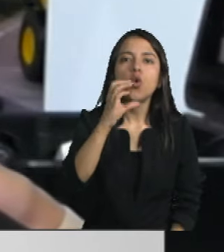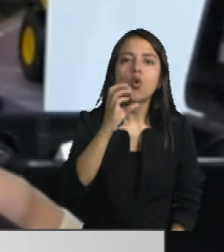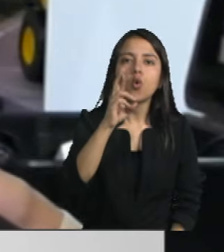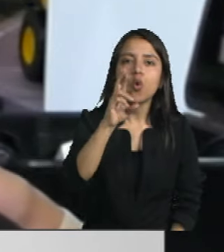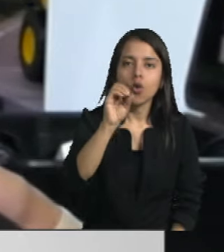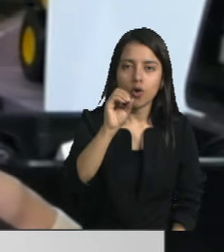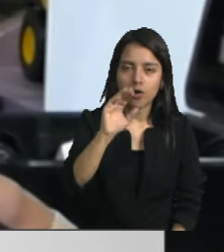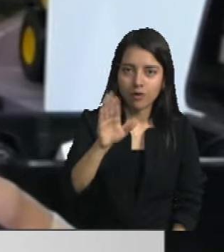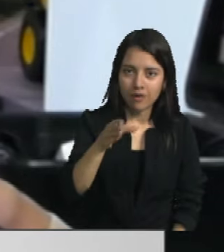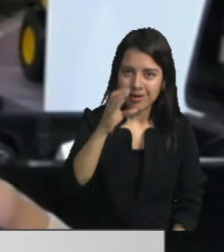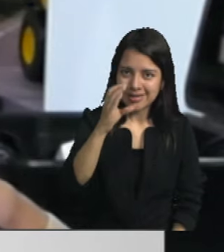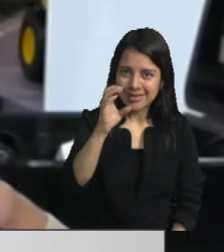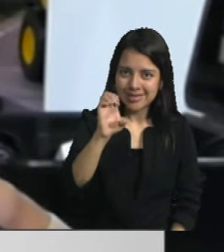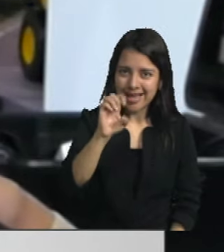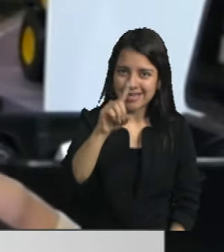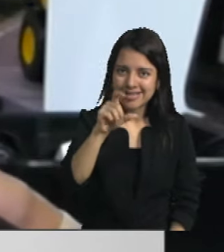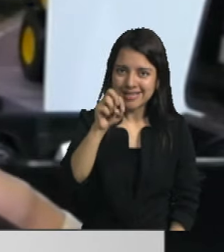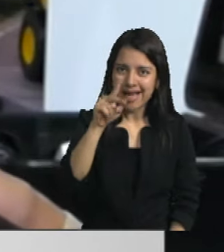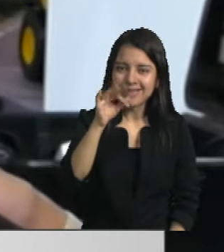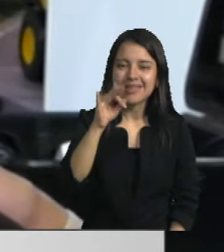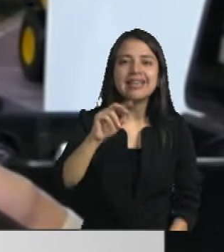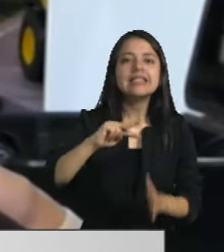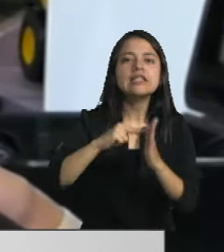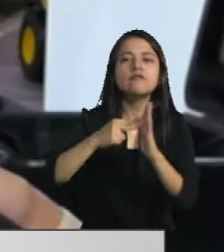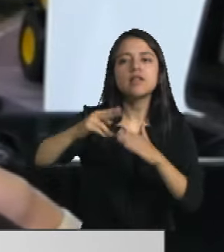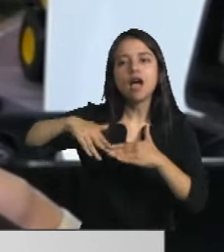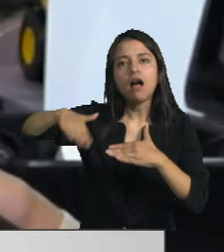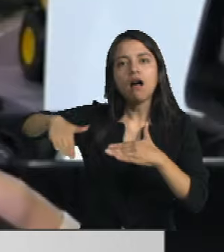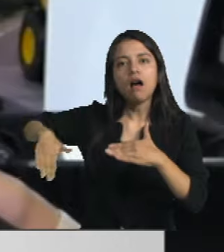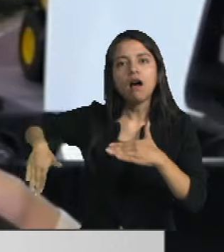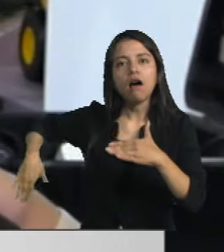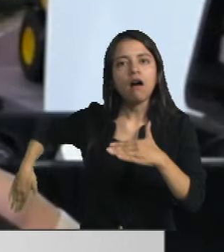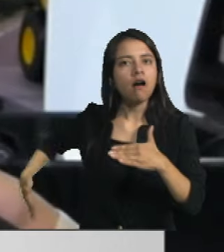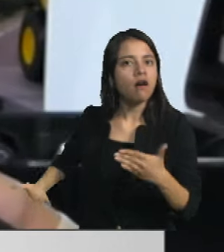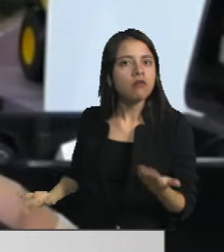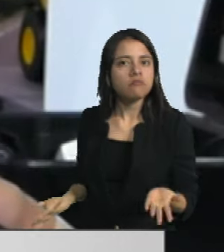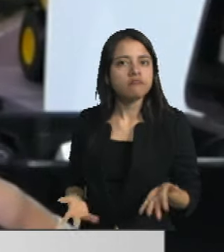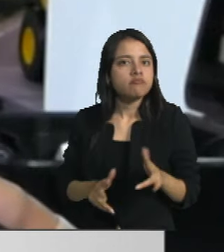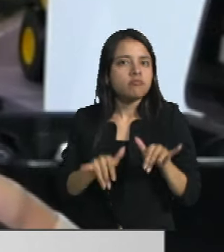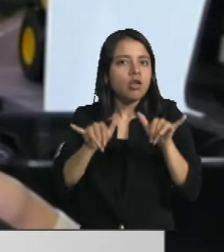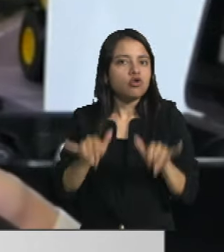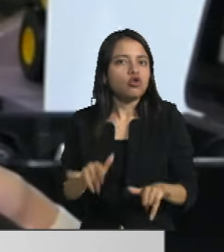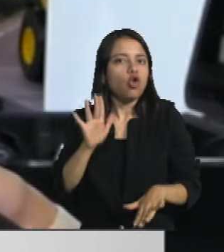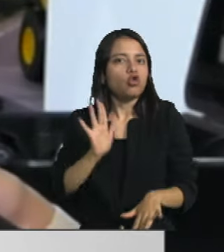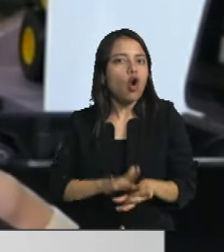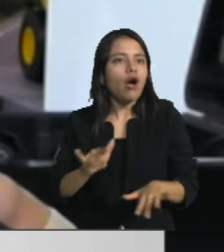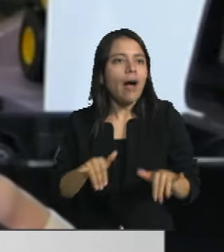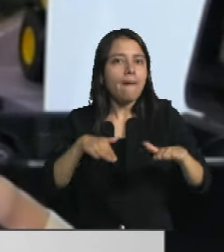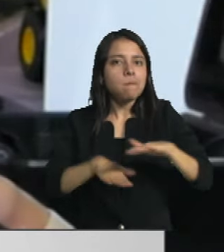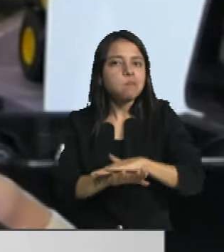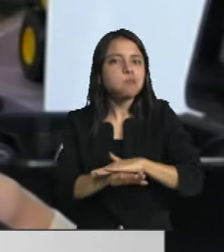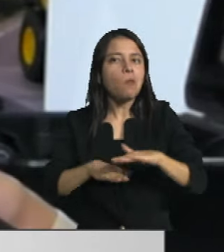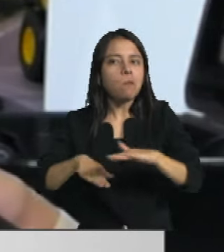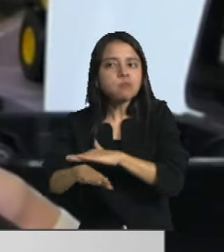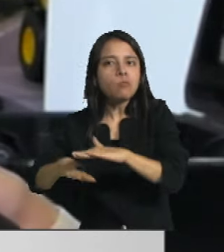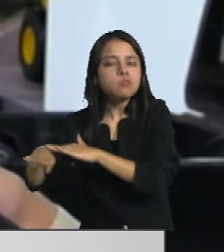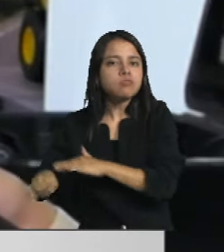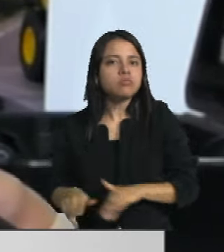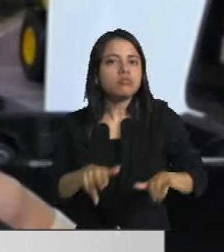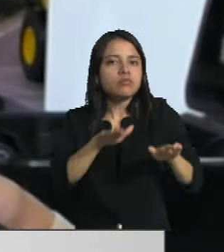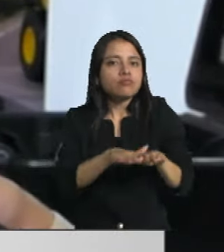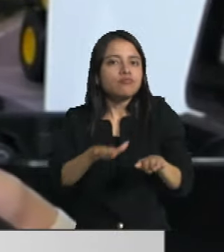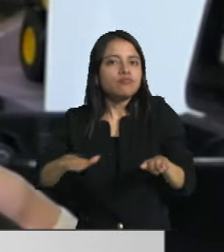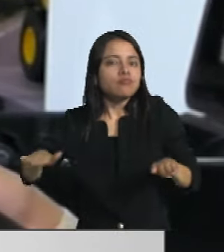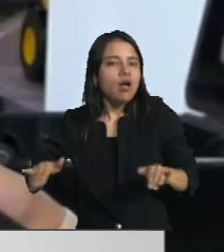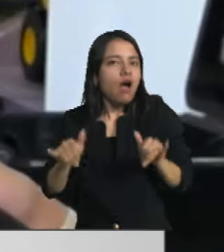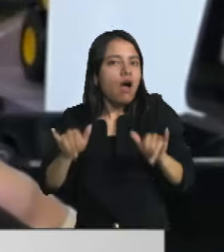no tiene su principal energético para poder operar, pues claramente va a tener que quedar parqueado. ¿Qué va a pasar con esos conductores? ¿Qué va a pasar